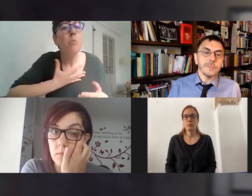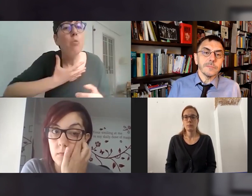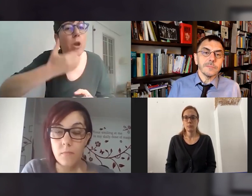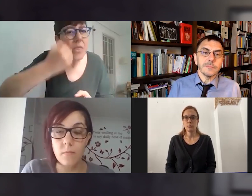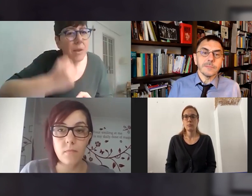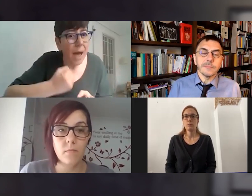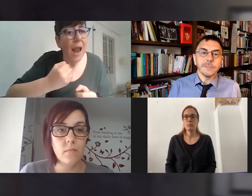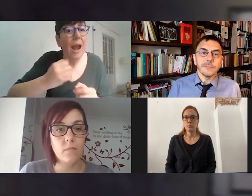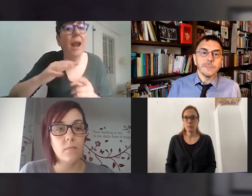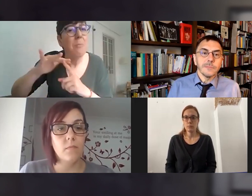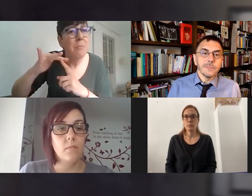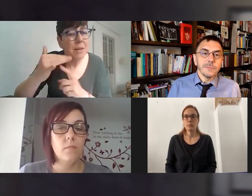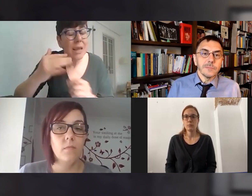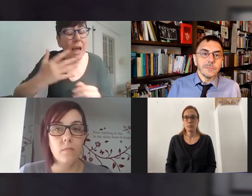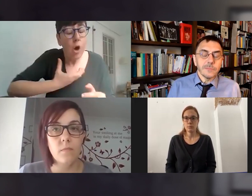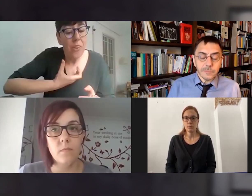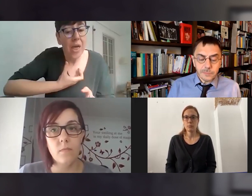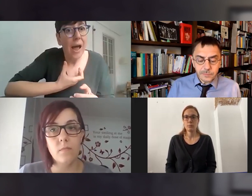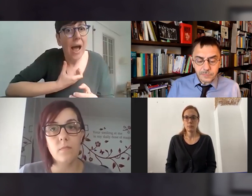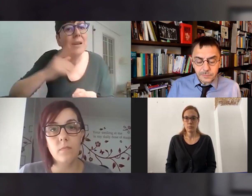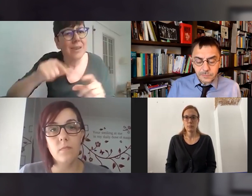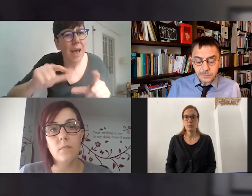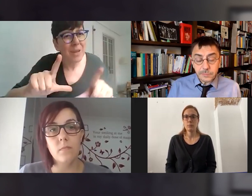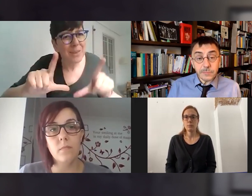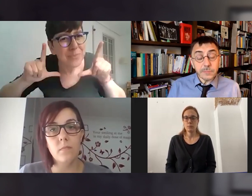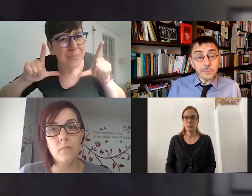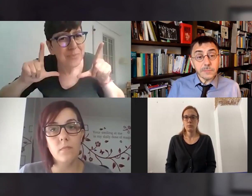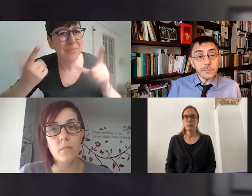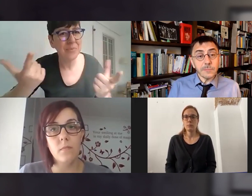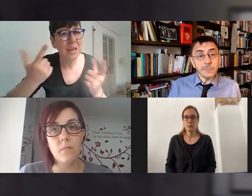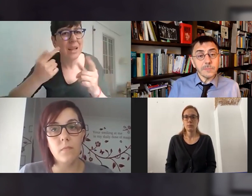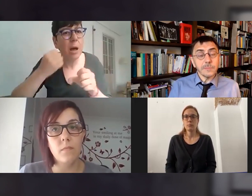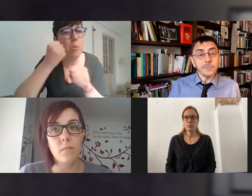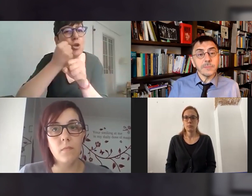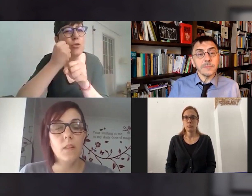coralidad, tener muchos portavoces,